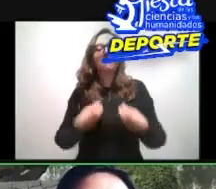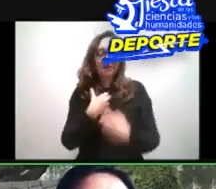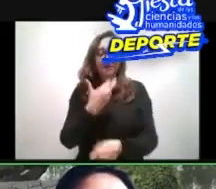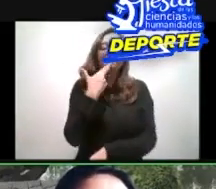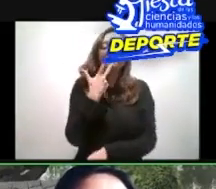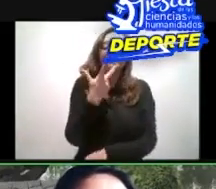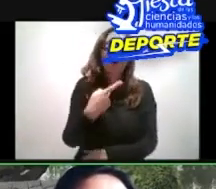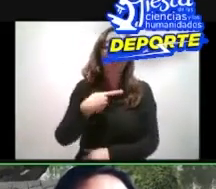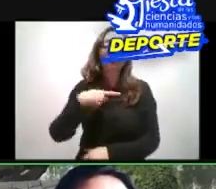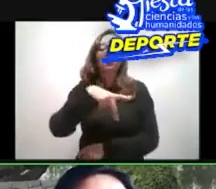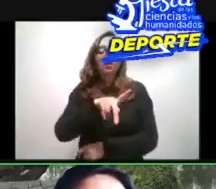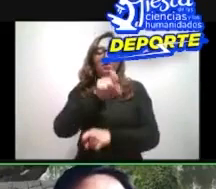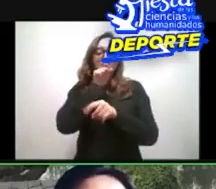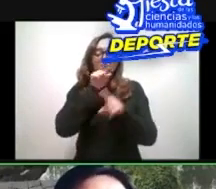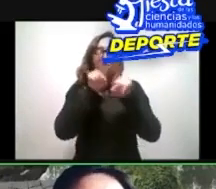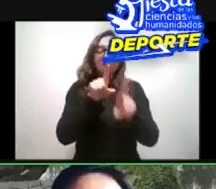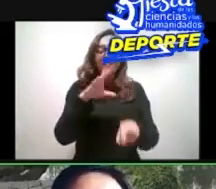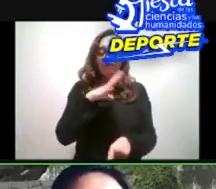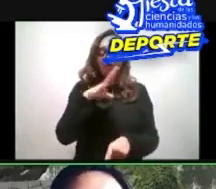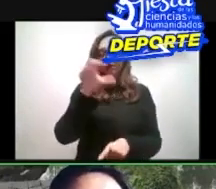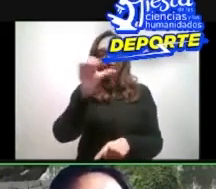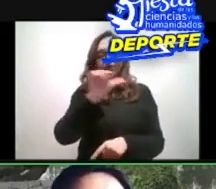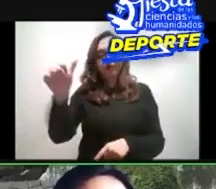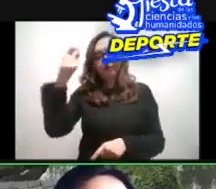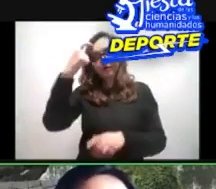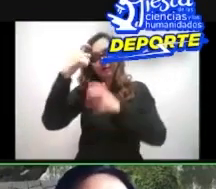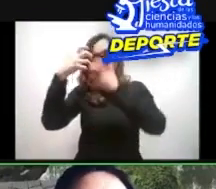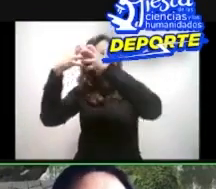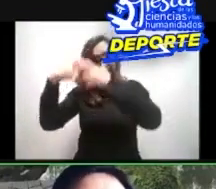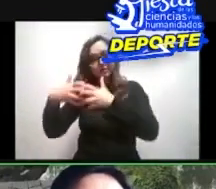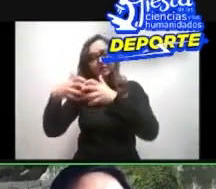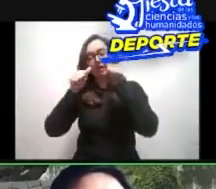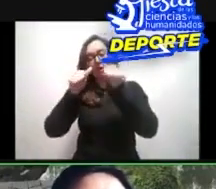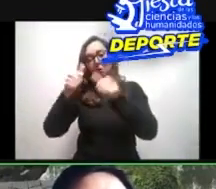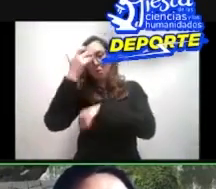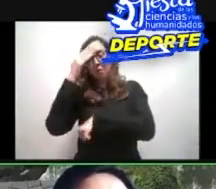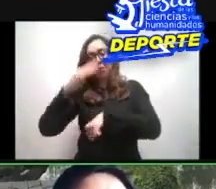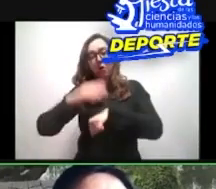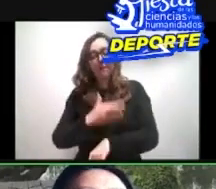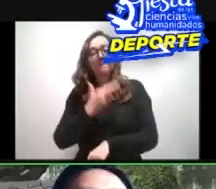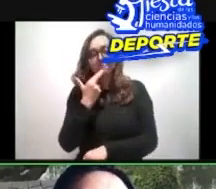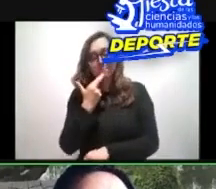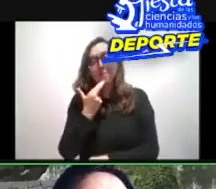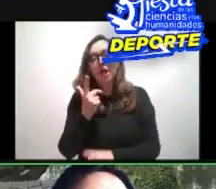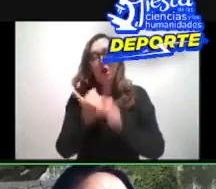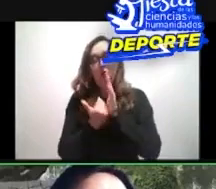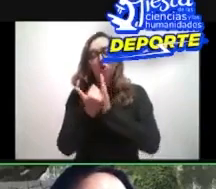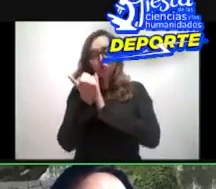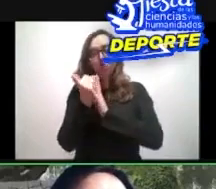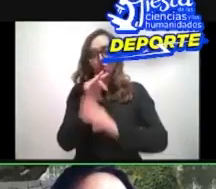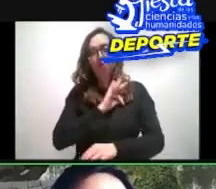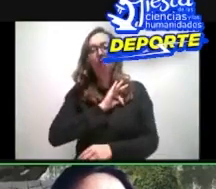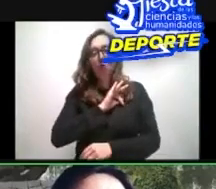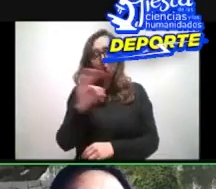hay procesos específicos cognitivos, como es atención y memoria, los que se ven mejorados, igual que en